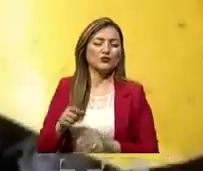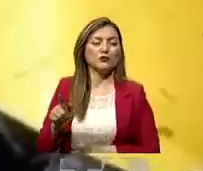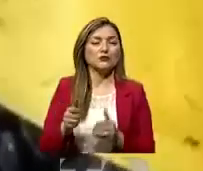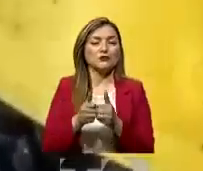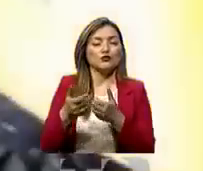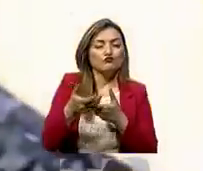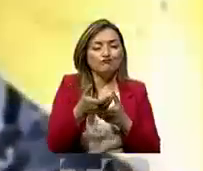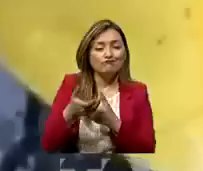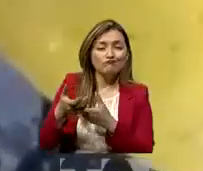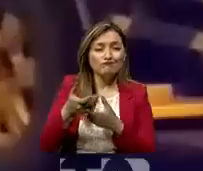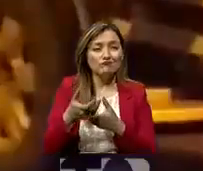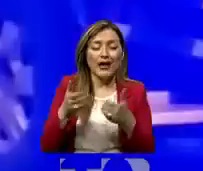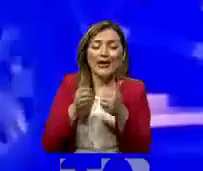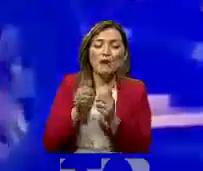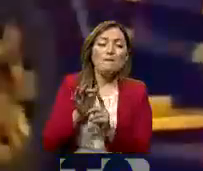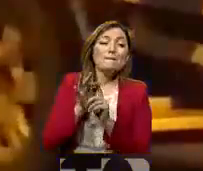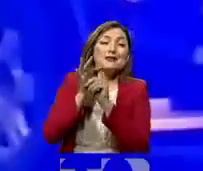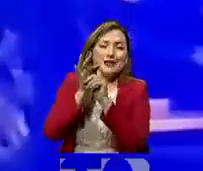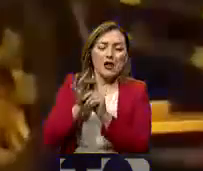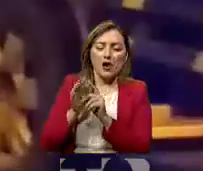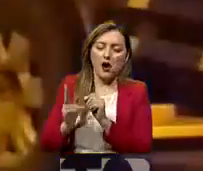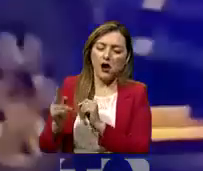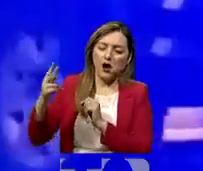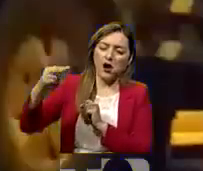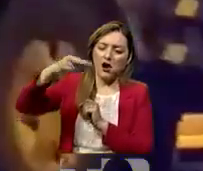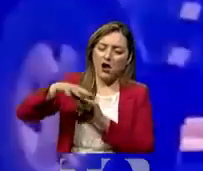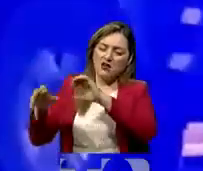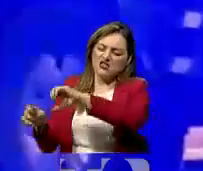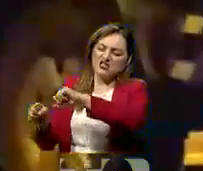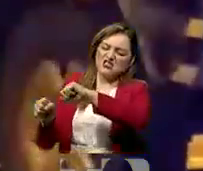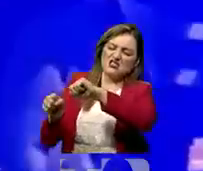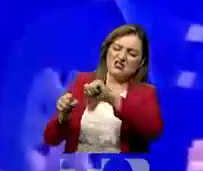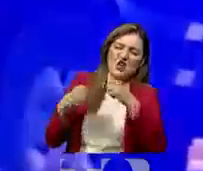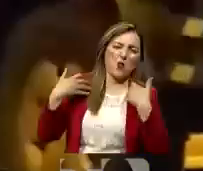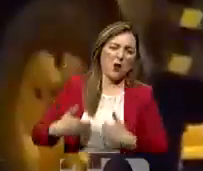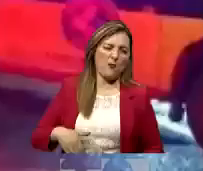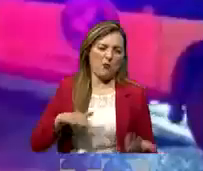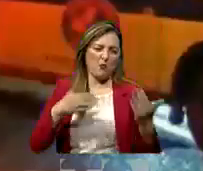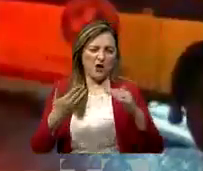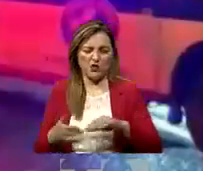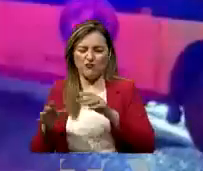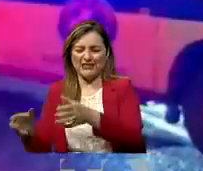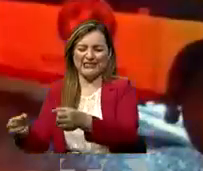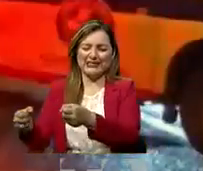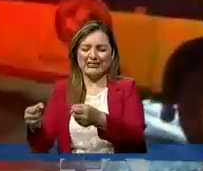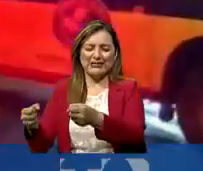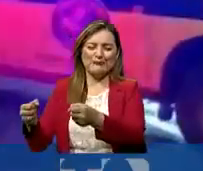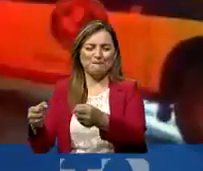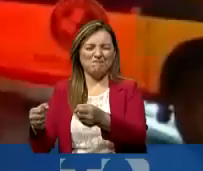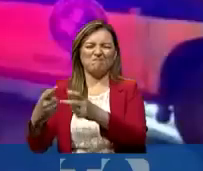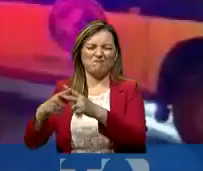del cuerpo de bomberos tuvo que ocupar equipo especial para liberar los cadáveres. Los hierros retorcidos, procedimos a utilizar nuestras herramientas